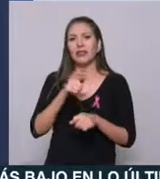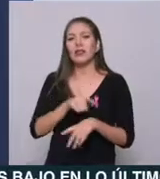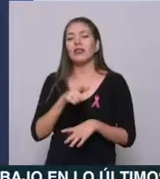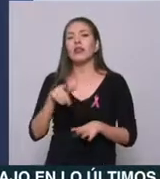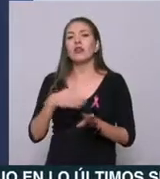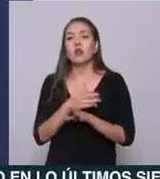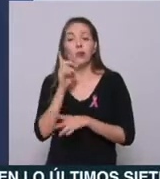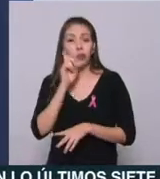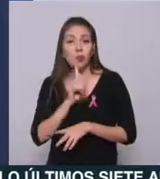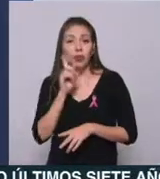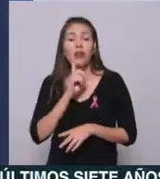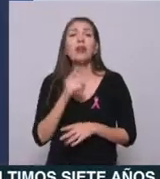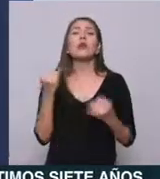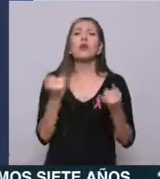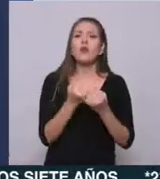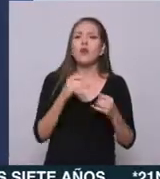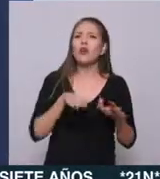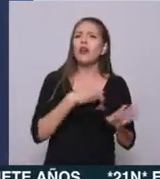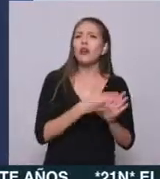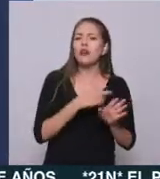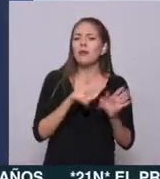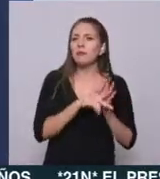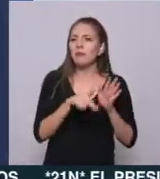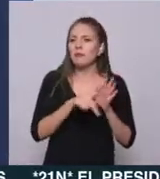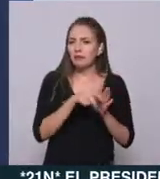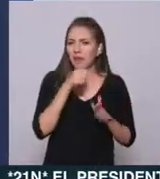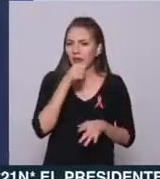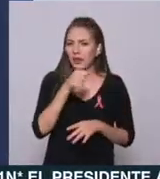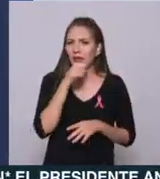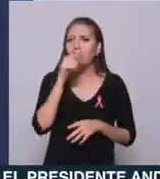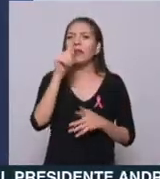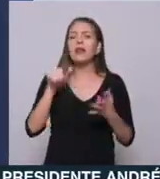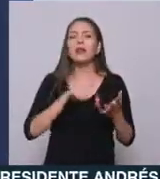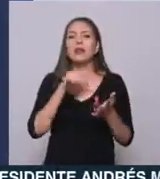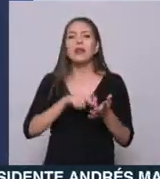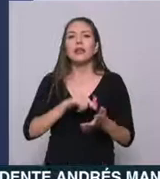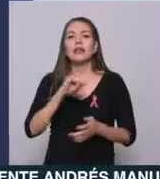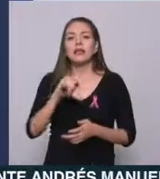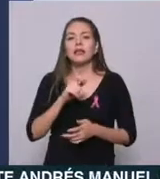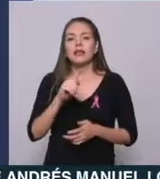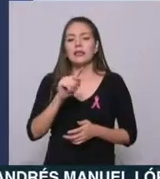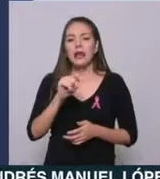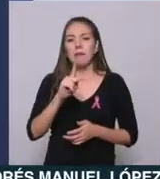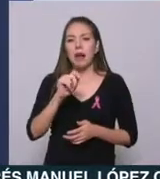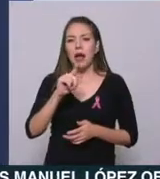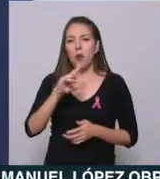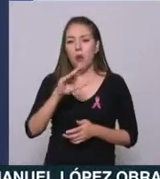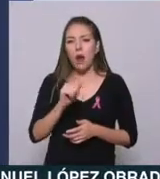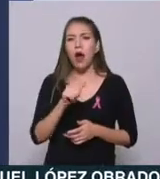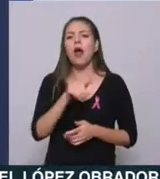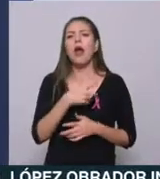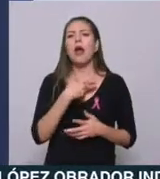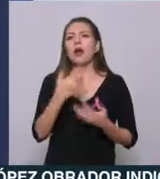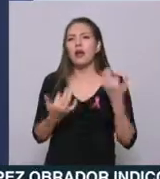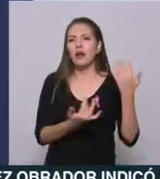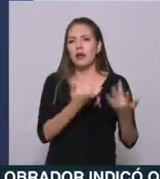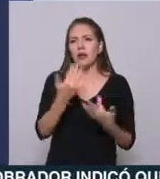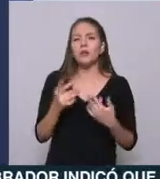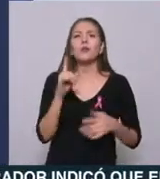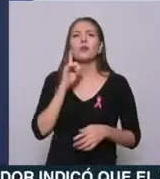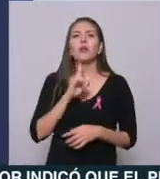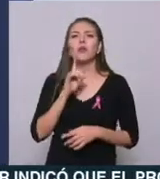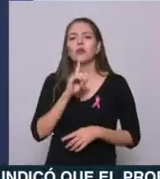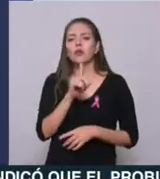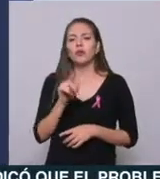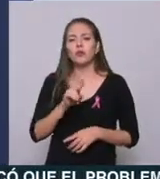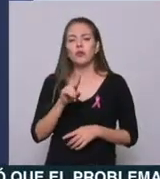Este fin de semana ocurrió un incendio en el centro de abasto de Ayotla, en Ixtapaluca, al cual acudió a dar cobertura la periodista Zuleima García y